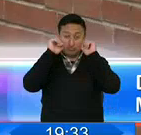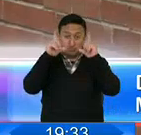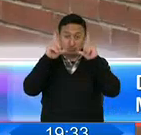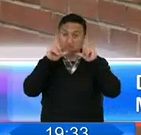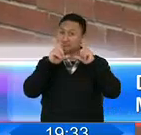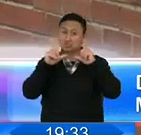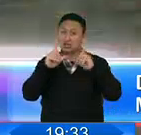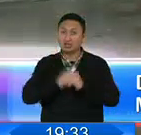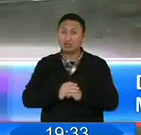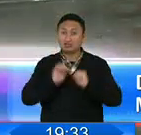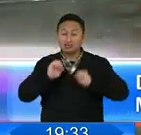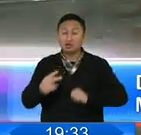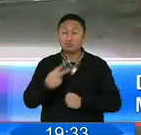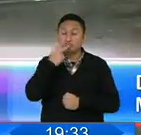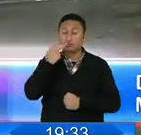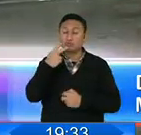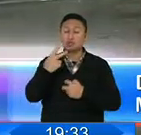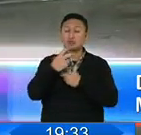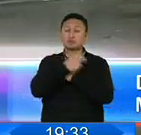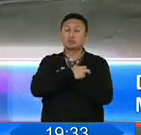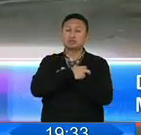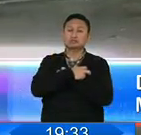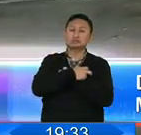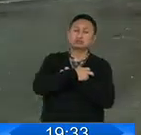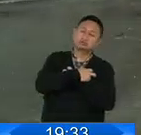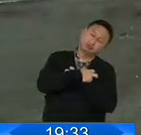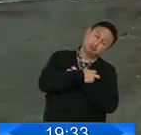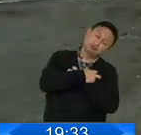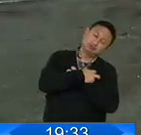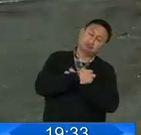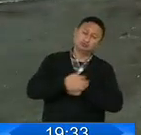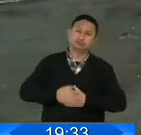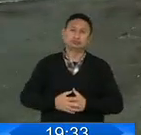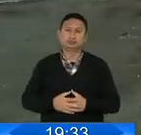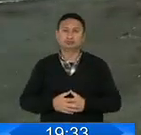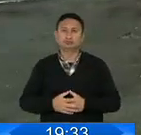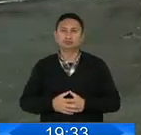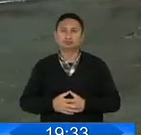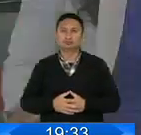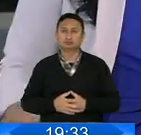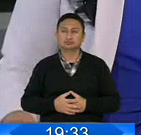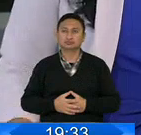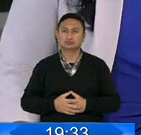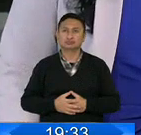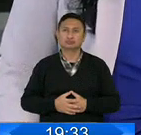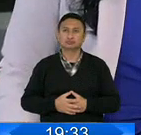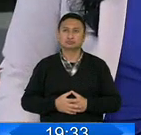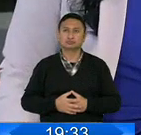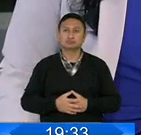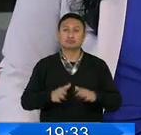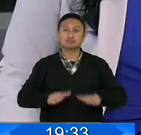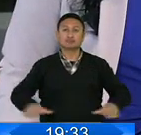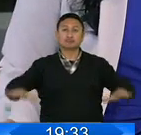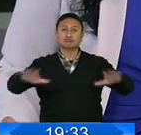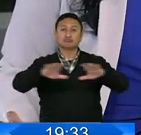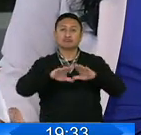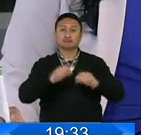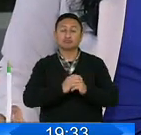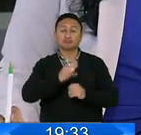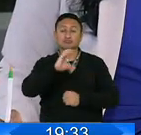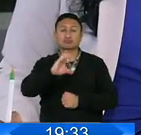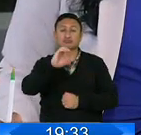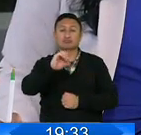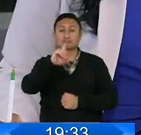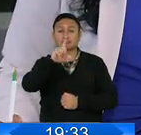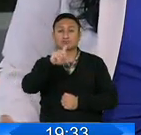Se intoxicaron con monóxido de carbono. En Quito informó Iván Casamén. En el sector de La Colmena, centro